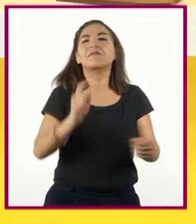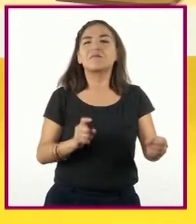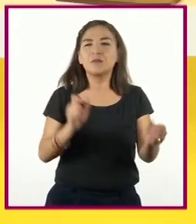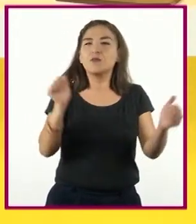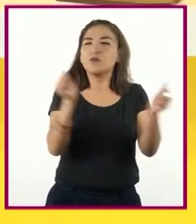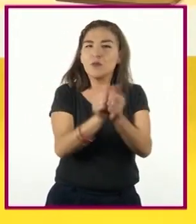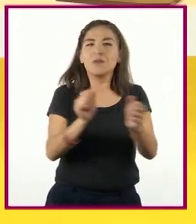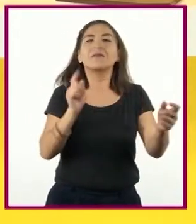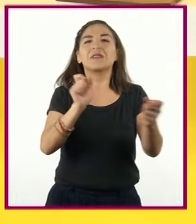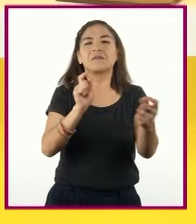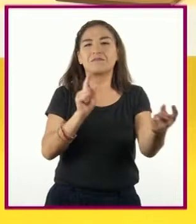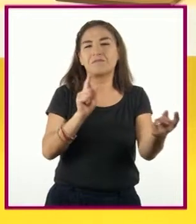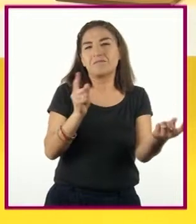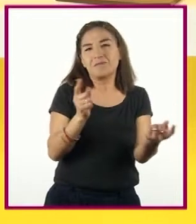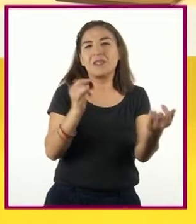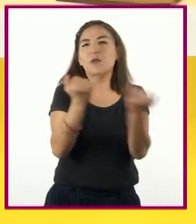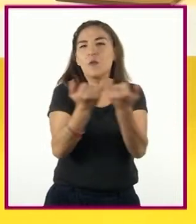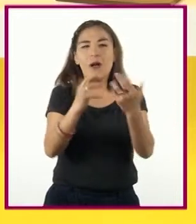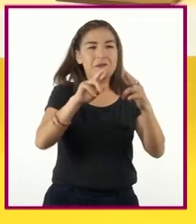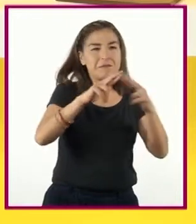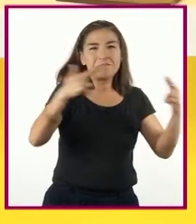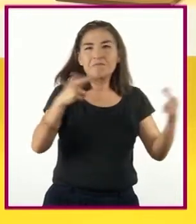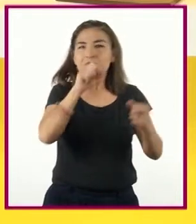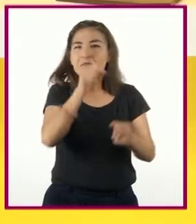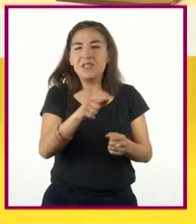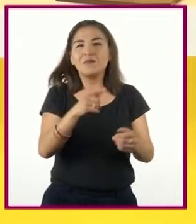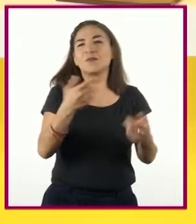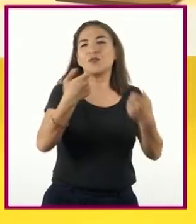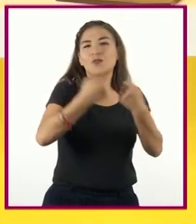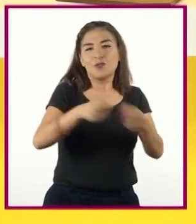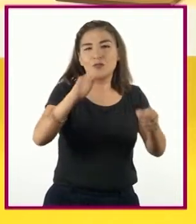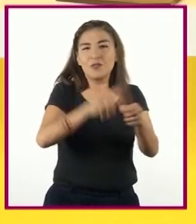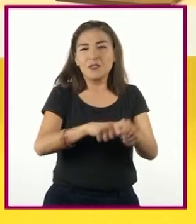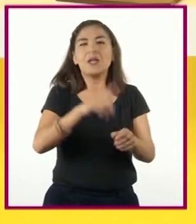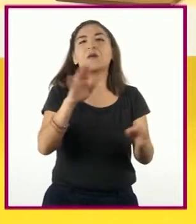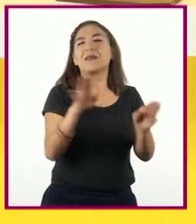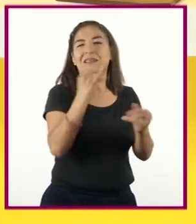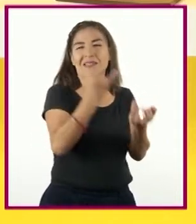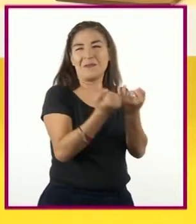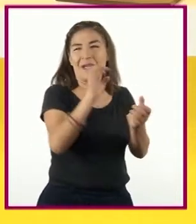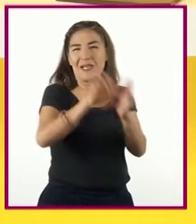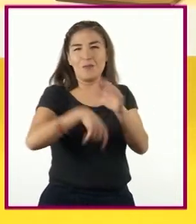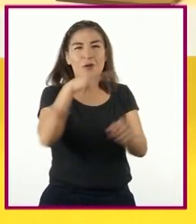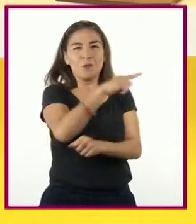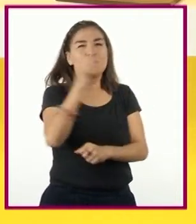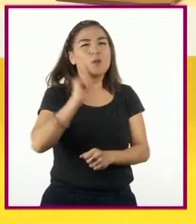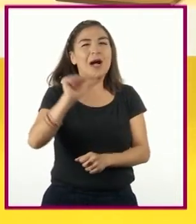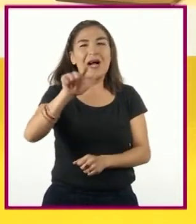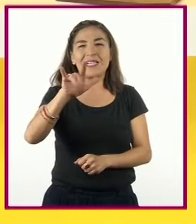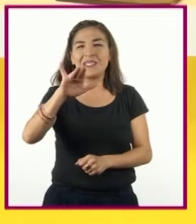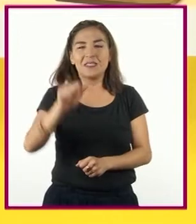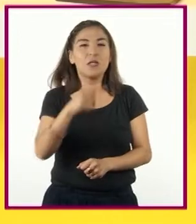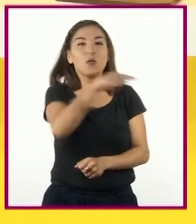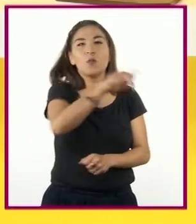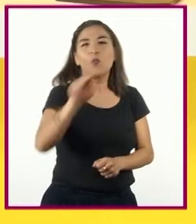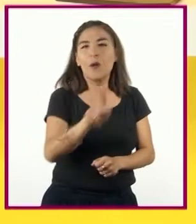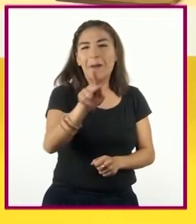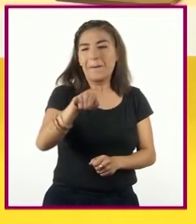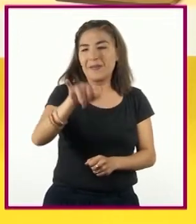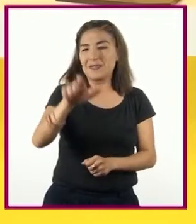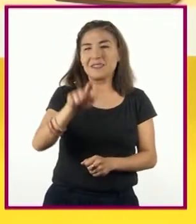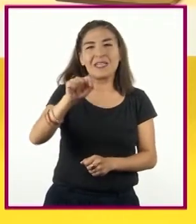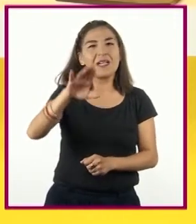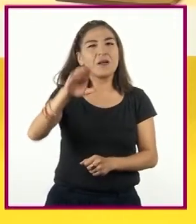con diversos grupos sociales, como el caso de Alicia, que comenta que pertenece al pueblo originario mixteco y habla